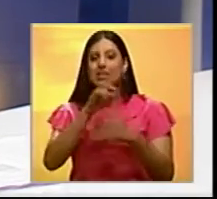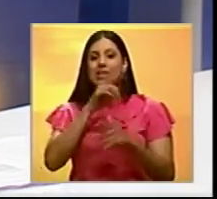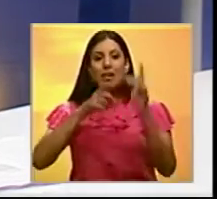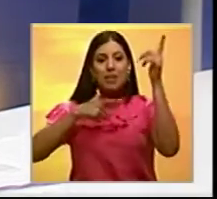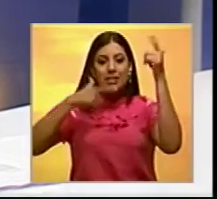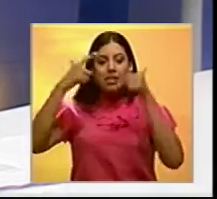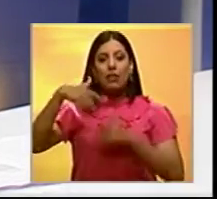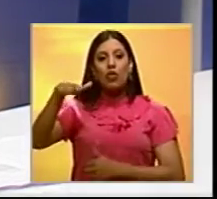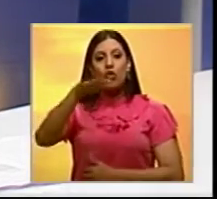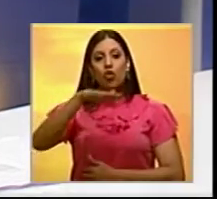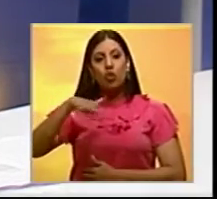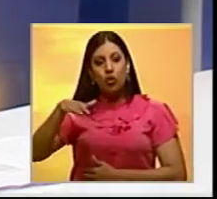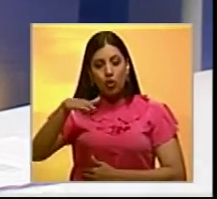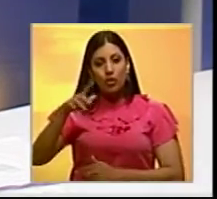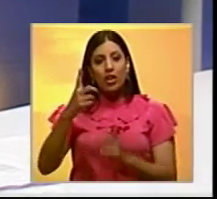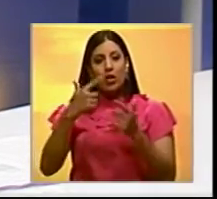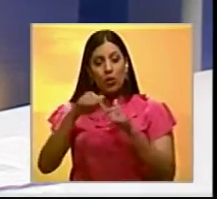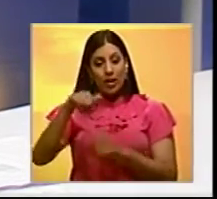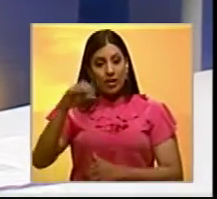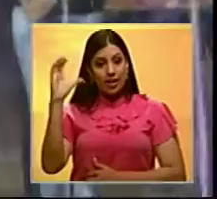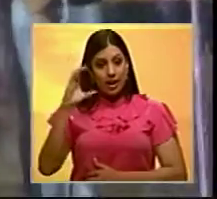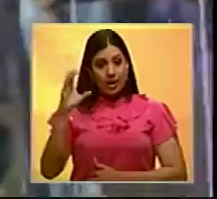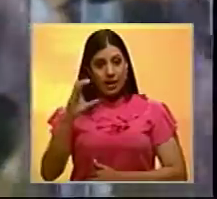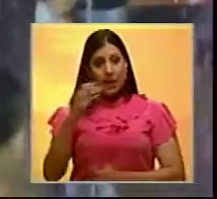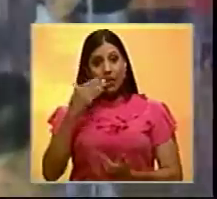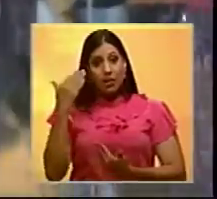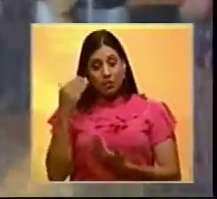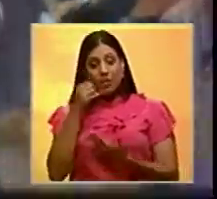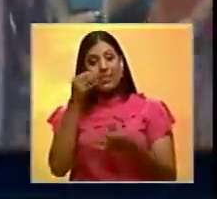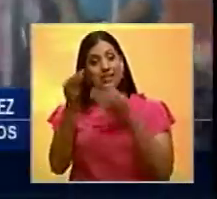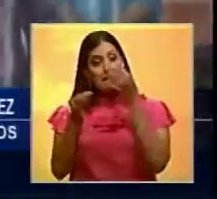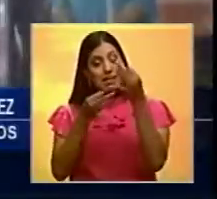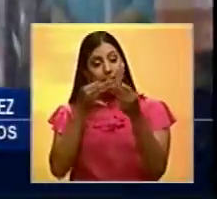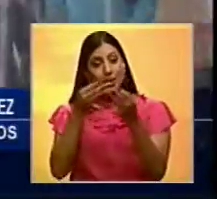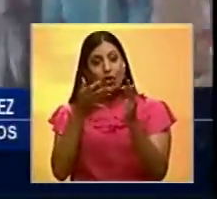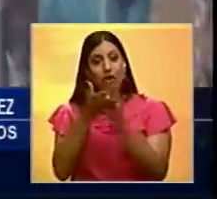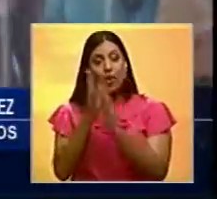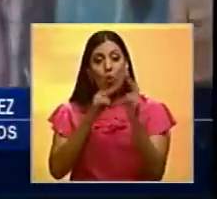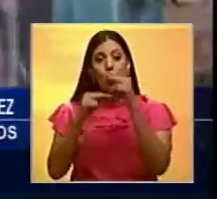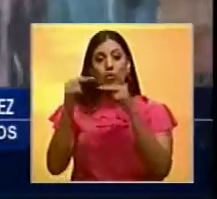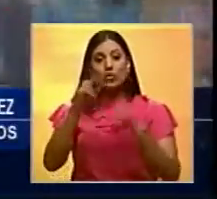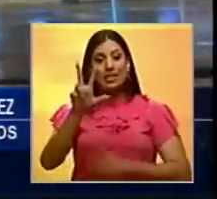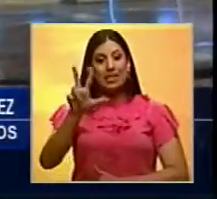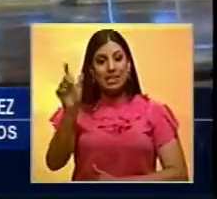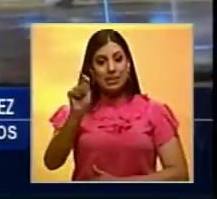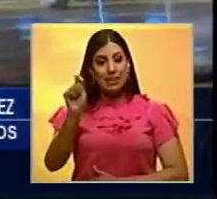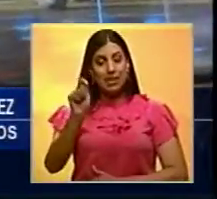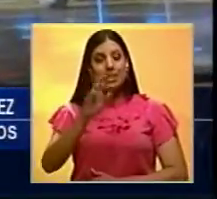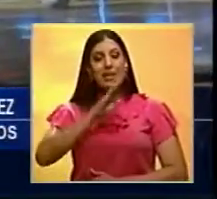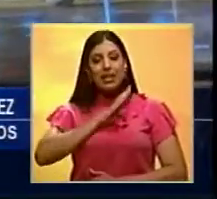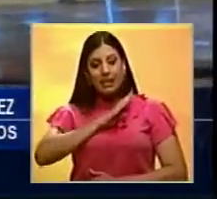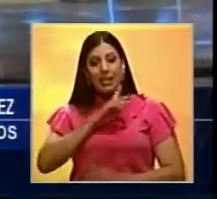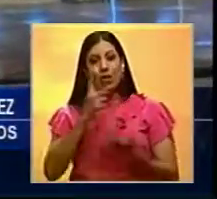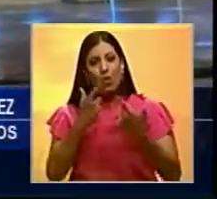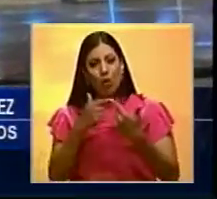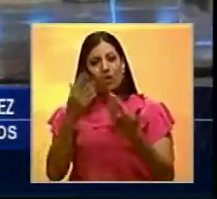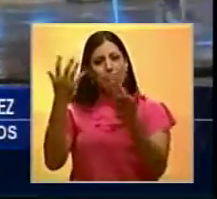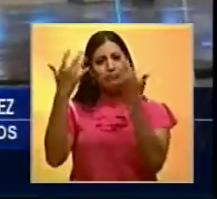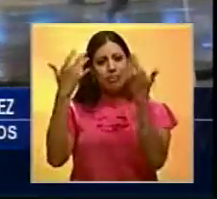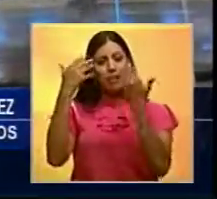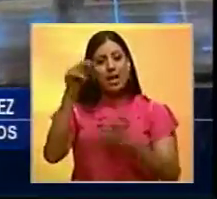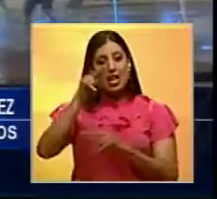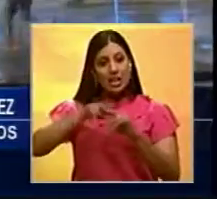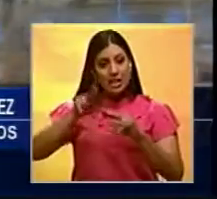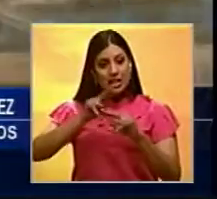Chávez, ubicado en el sector La Rinconada, aquí en Caracas. Rodríguez explicó que la construcción duró 3 meses y se tomaron en cuenta las sugerencias de los